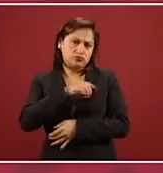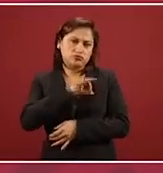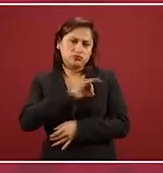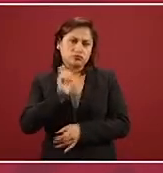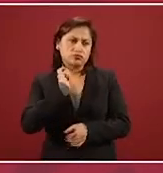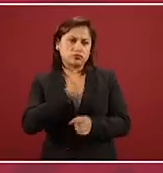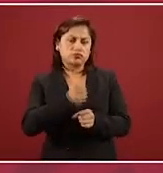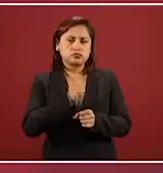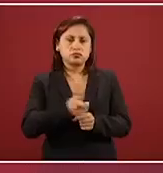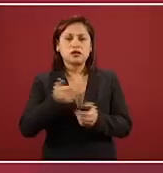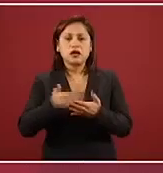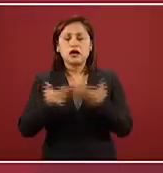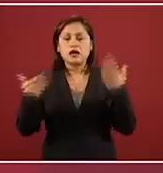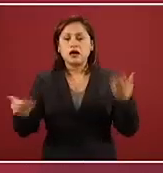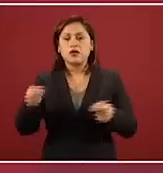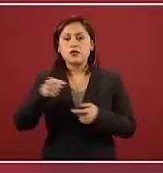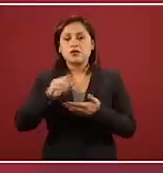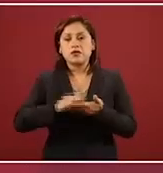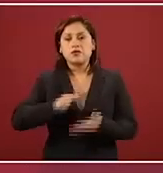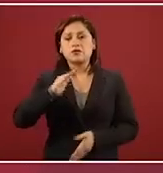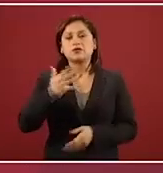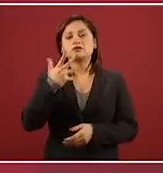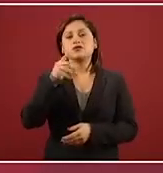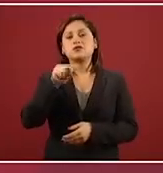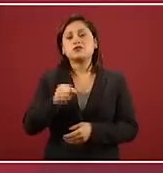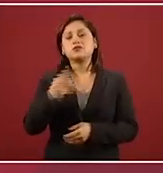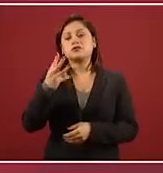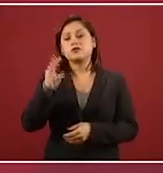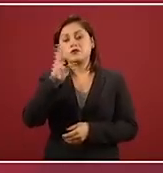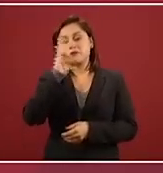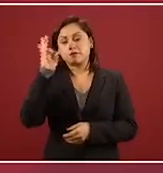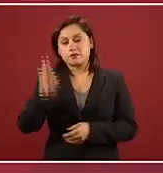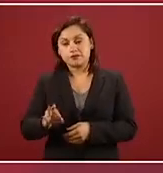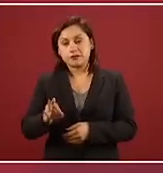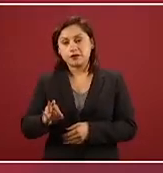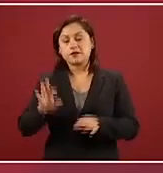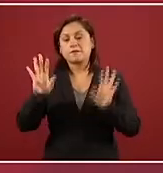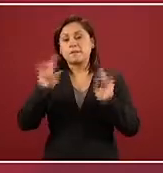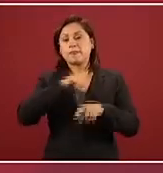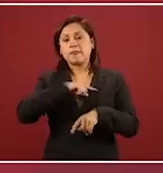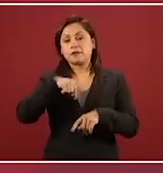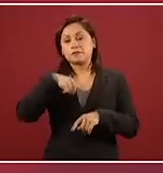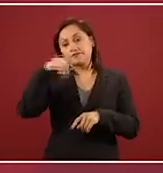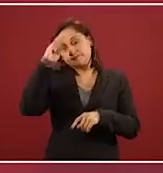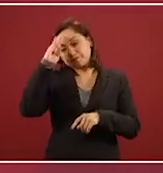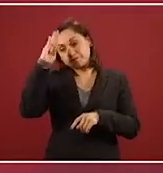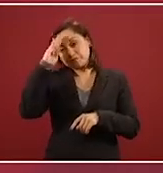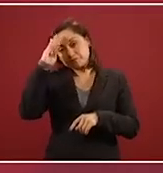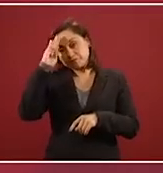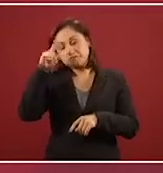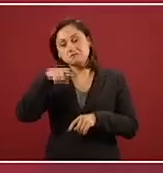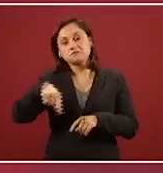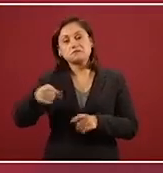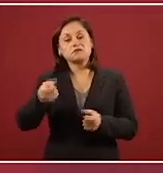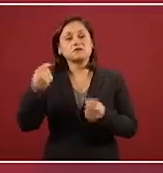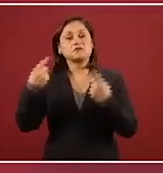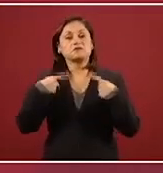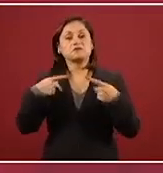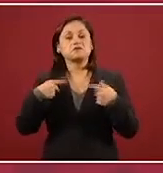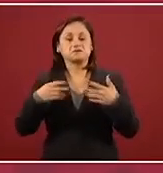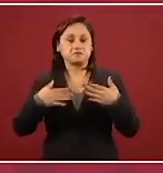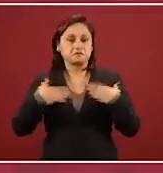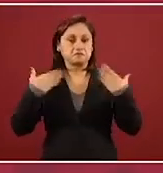en un 5.4%. Nosotros vemos eso como un signo positivo de gente que está confiando en el instituto, pero que